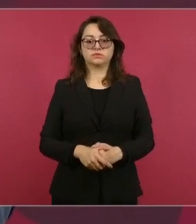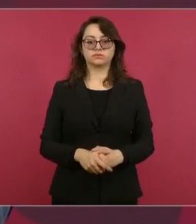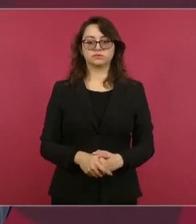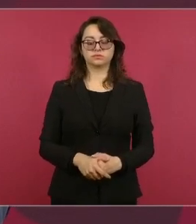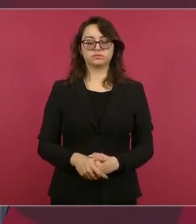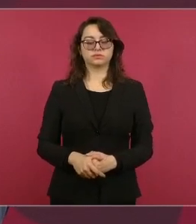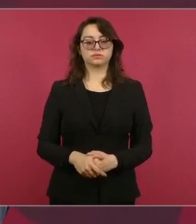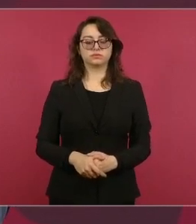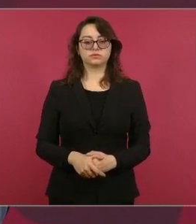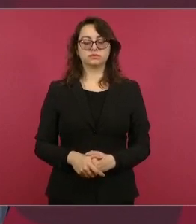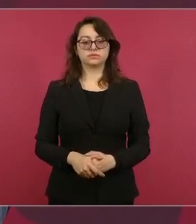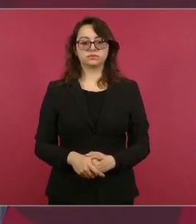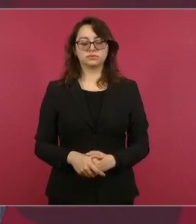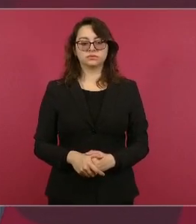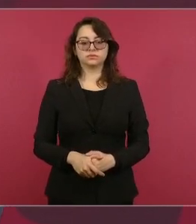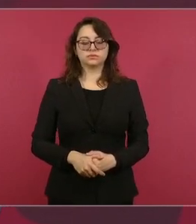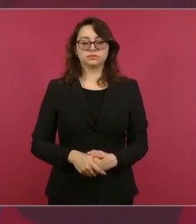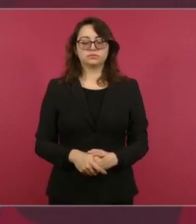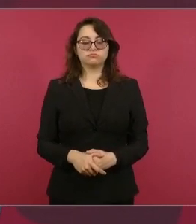inconformidad.